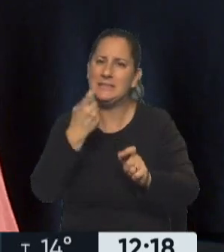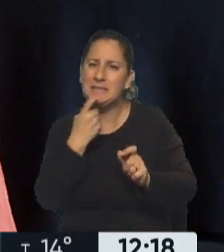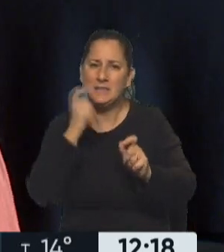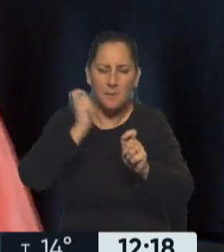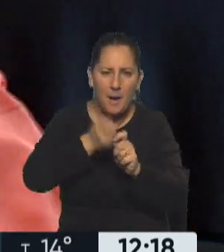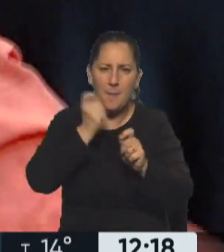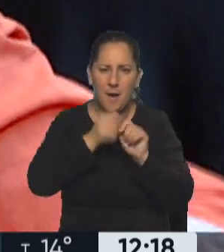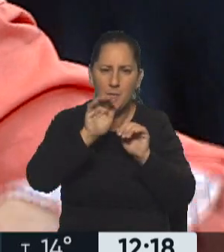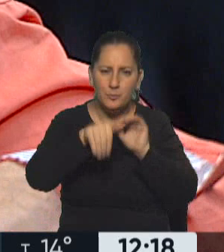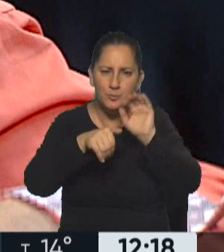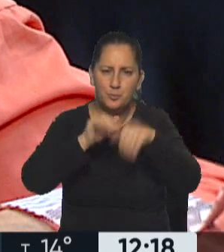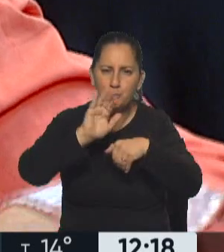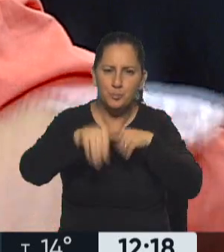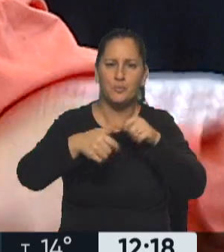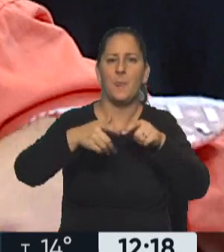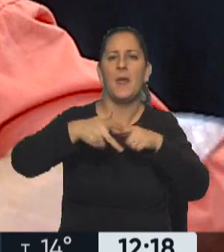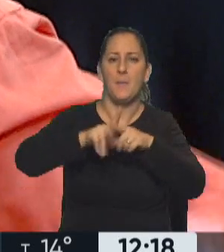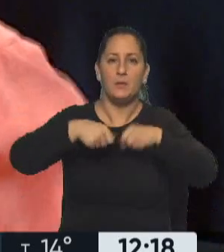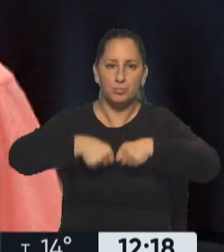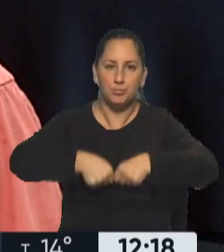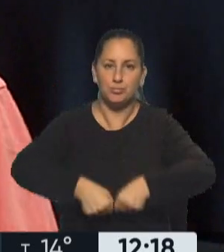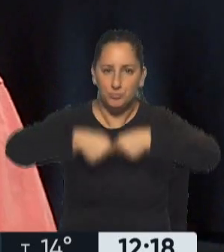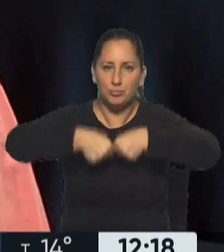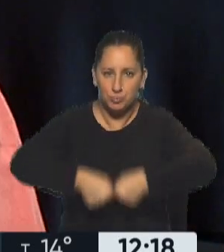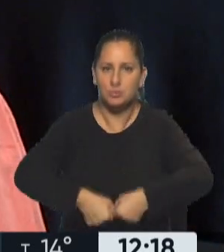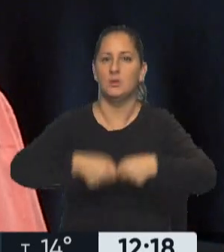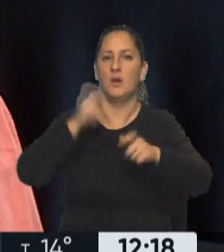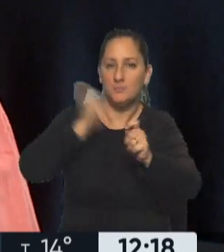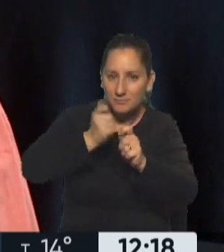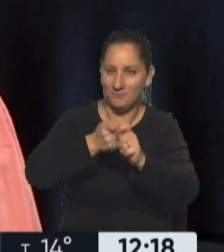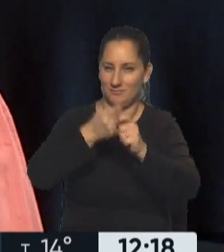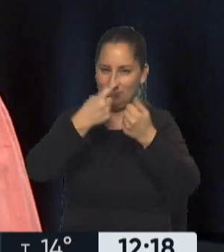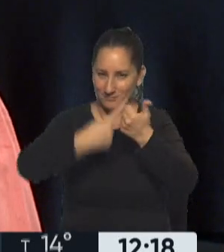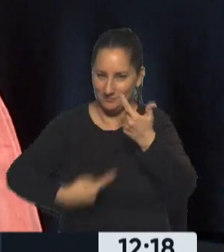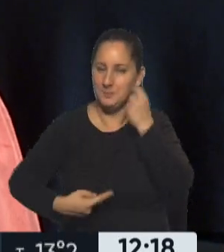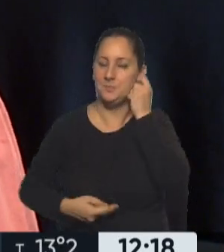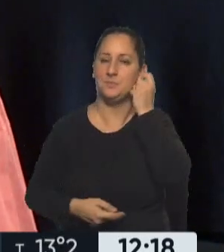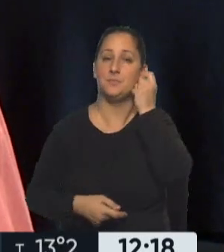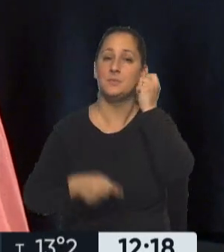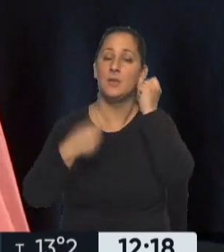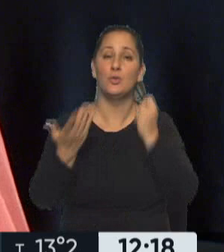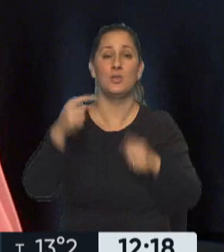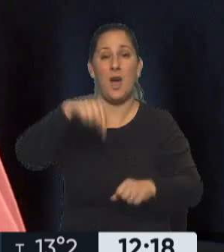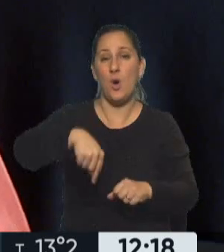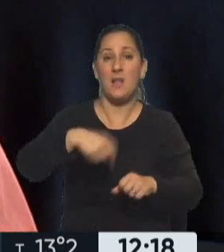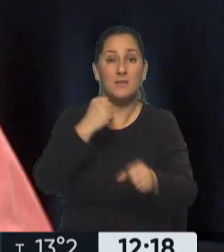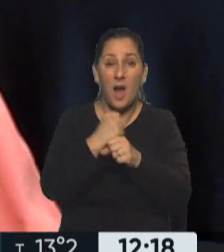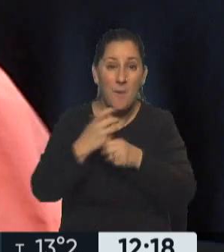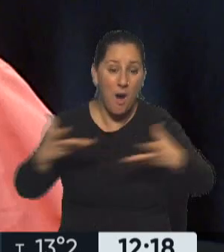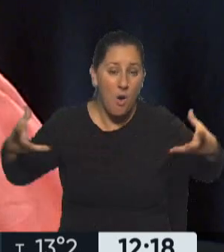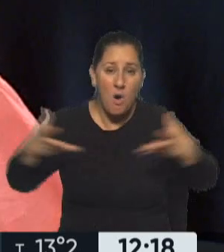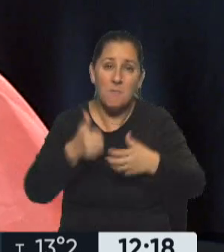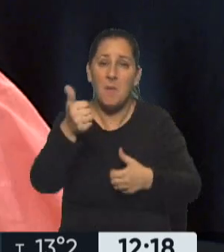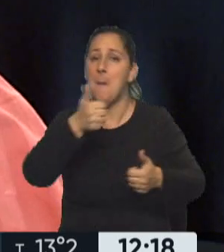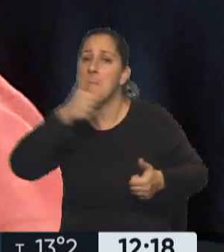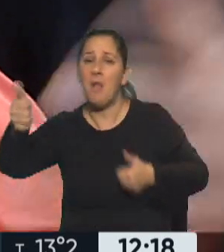y también con herramientas neumáticos con martillos neumáticos entonces el trabajo fue genial mate